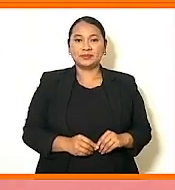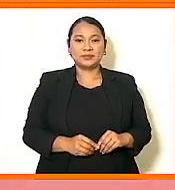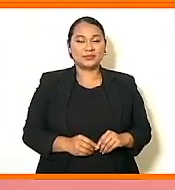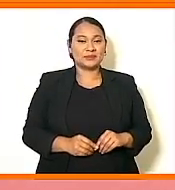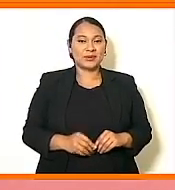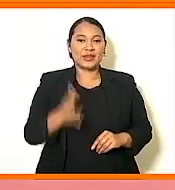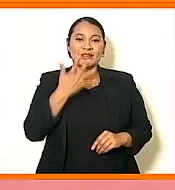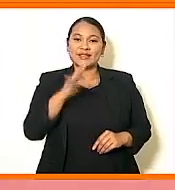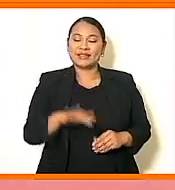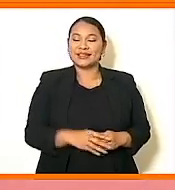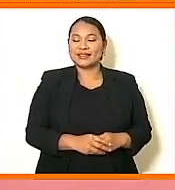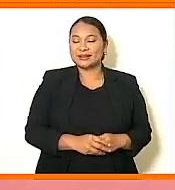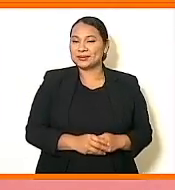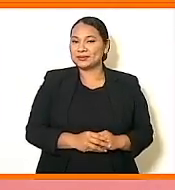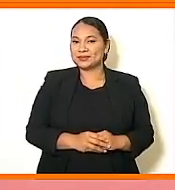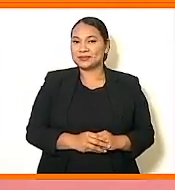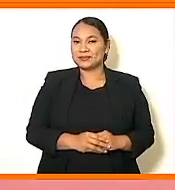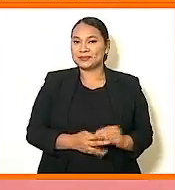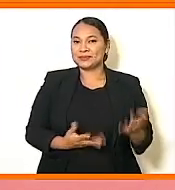suerte.